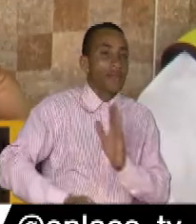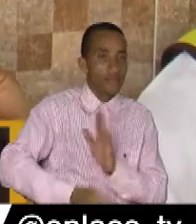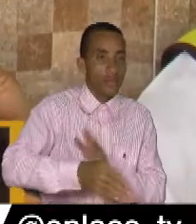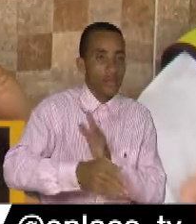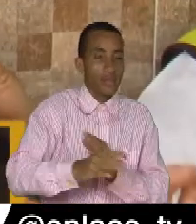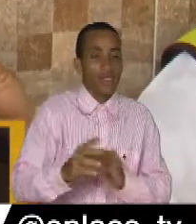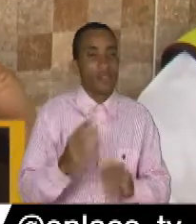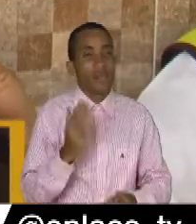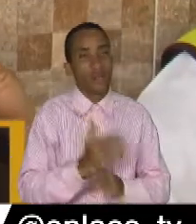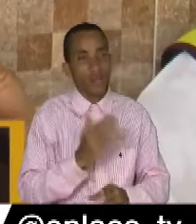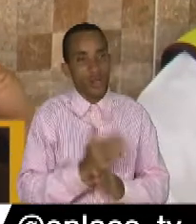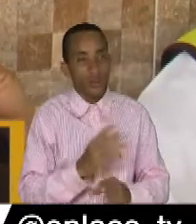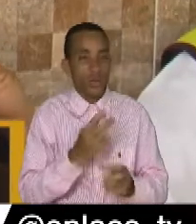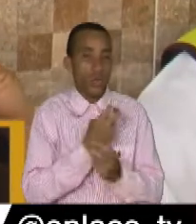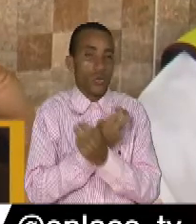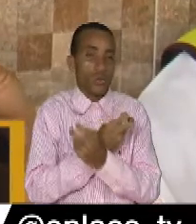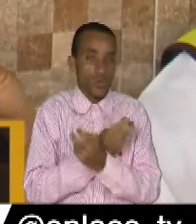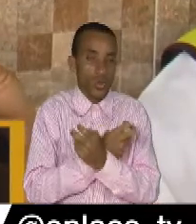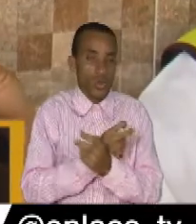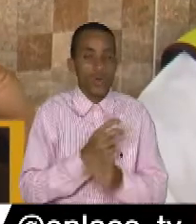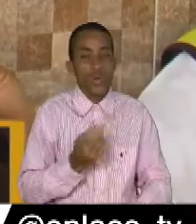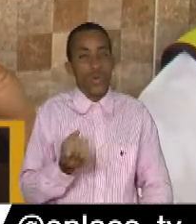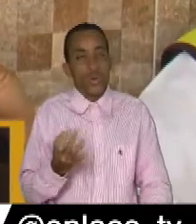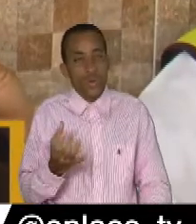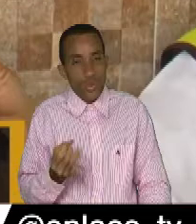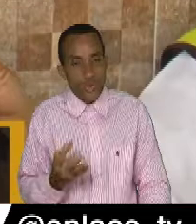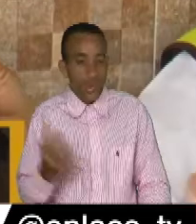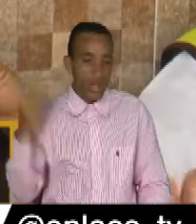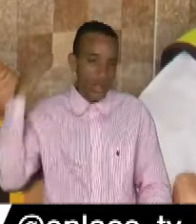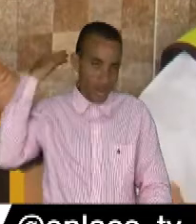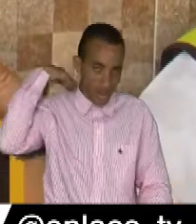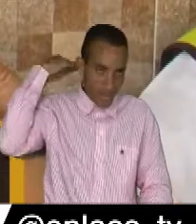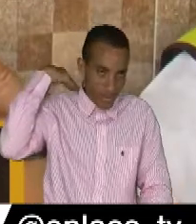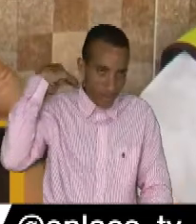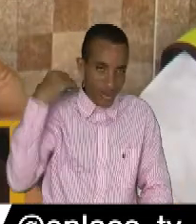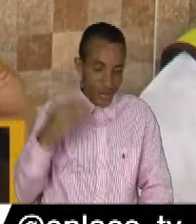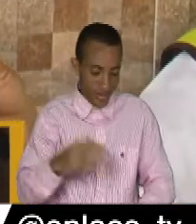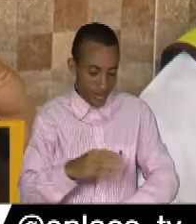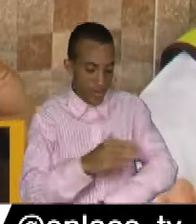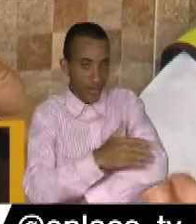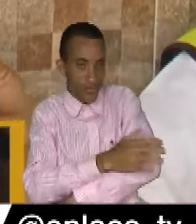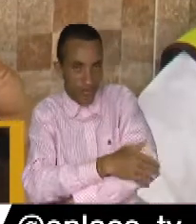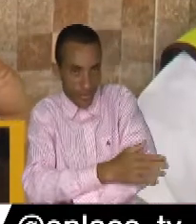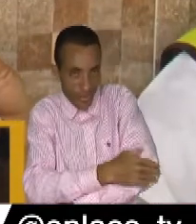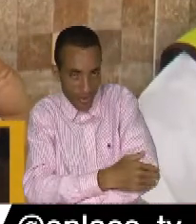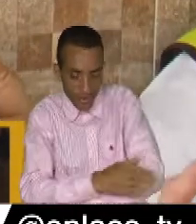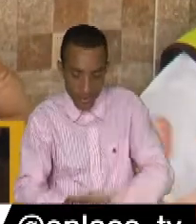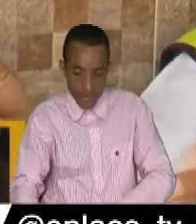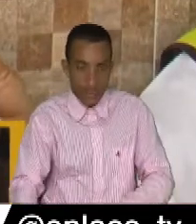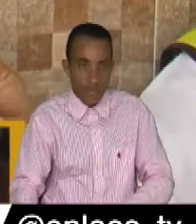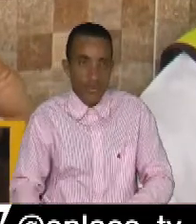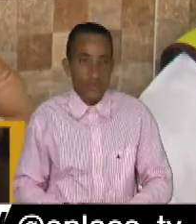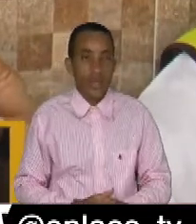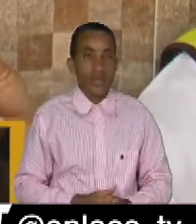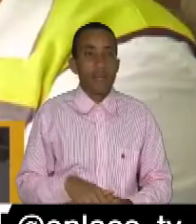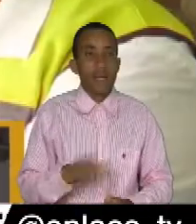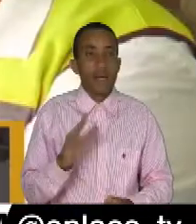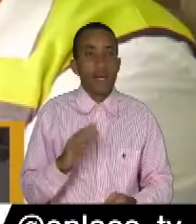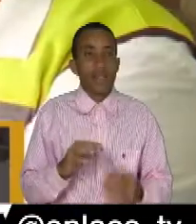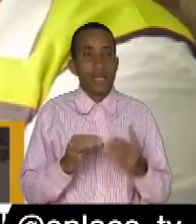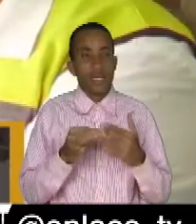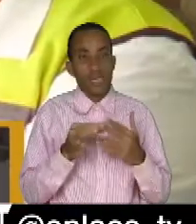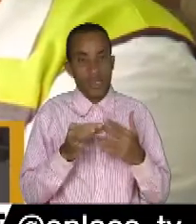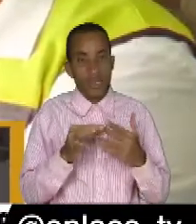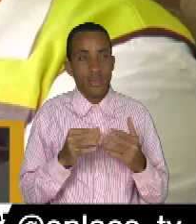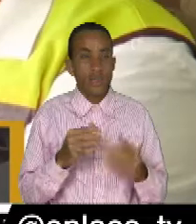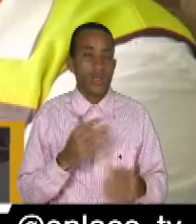huesos, que me duele mucho la espalda, las rodillas, los dedos. y ese es lo que más le asusta a uno. Desde muy